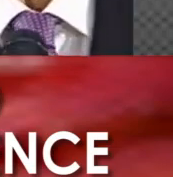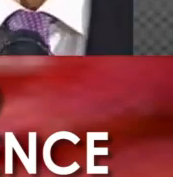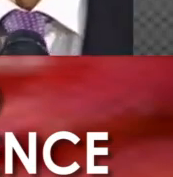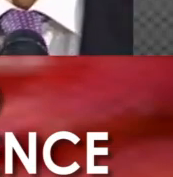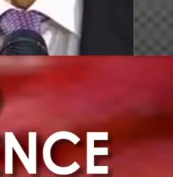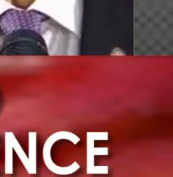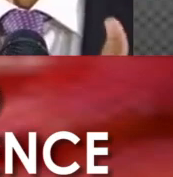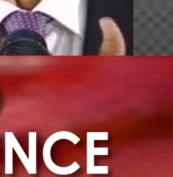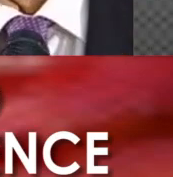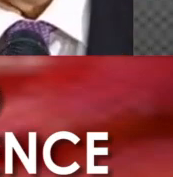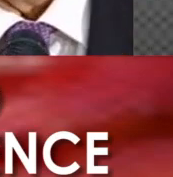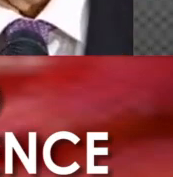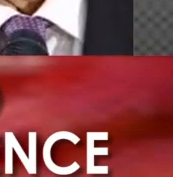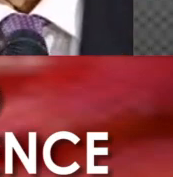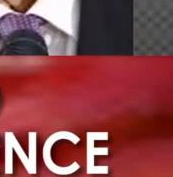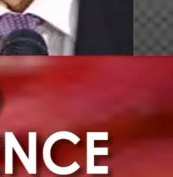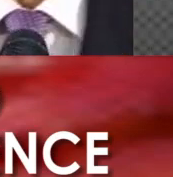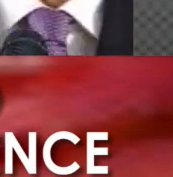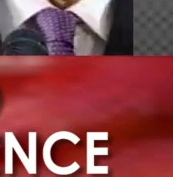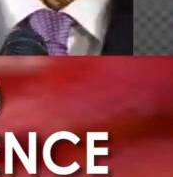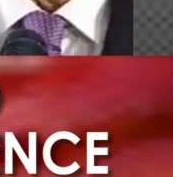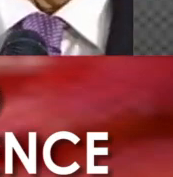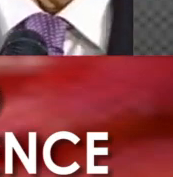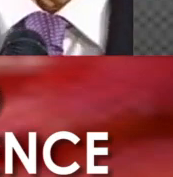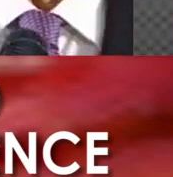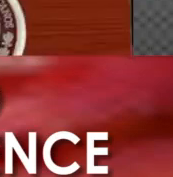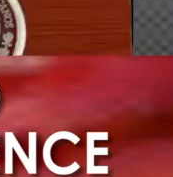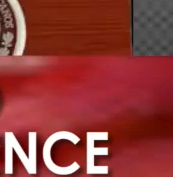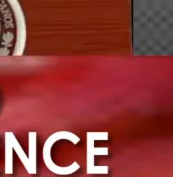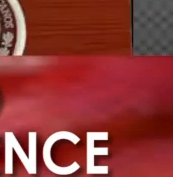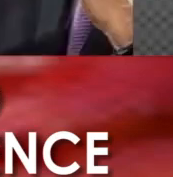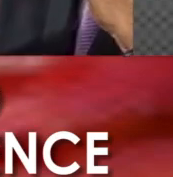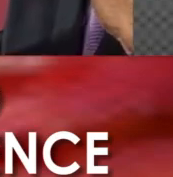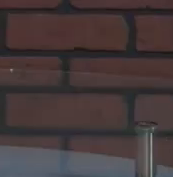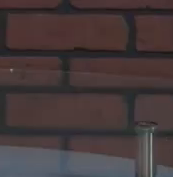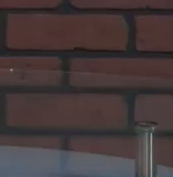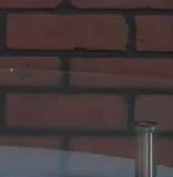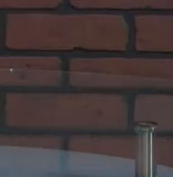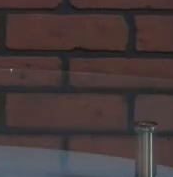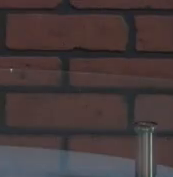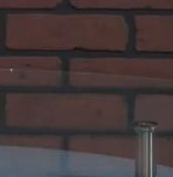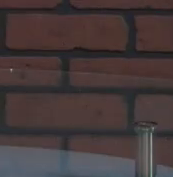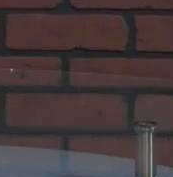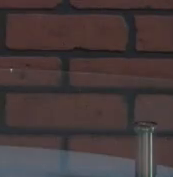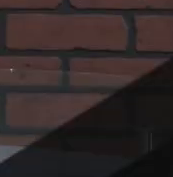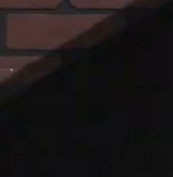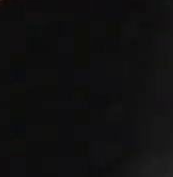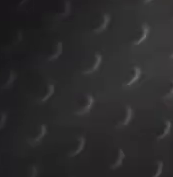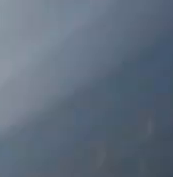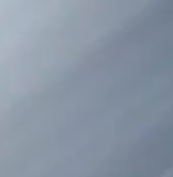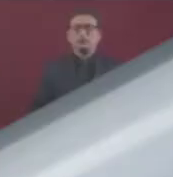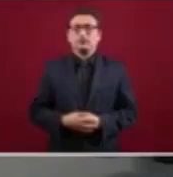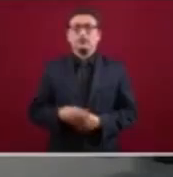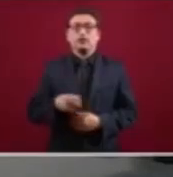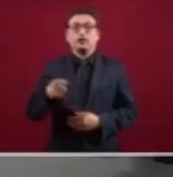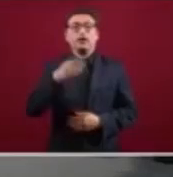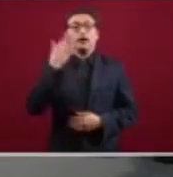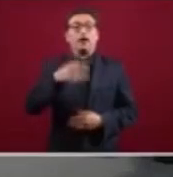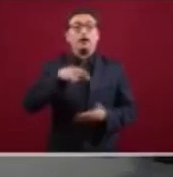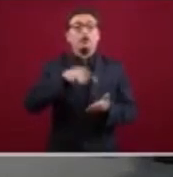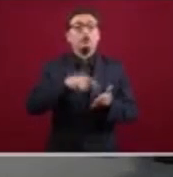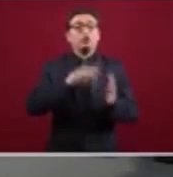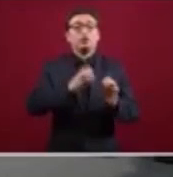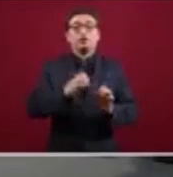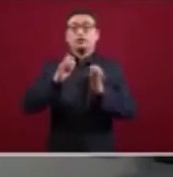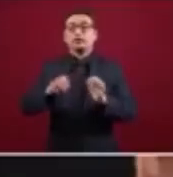retirarse de manera vergonzosa. Así le fue al presidente. En el fraccionamiento Tres Ríos,